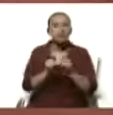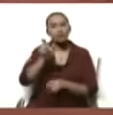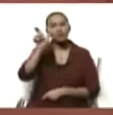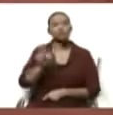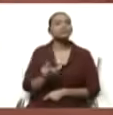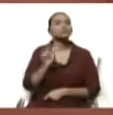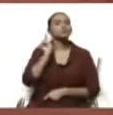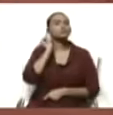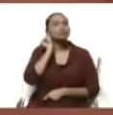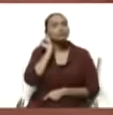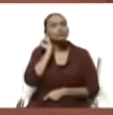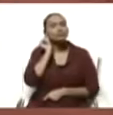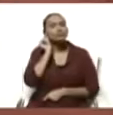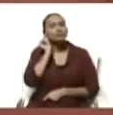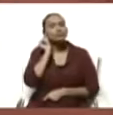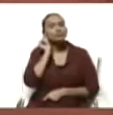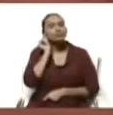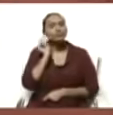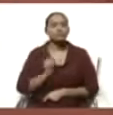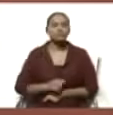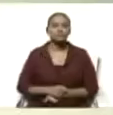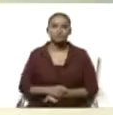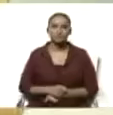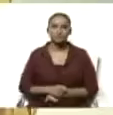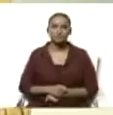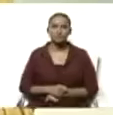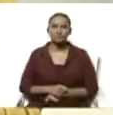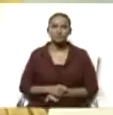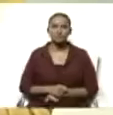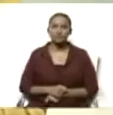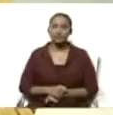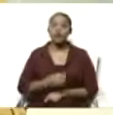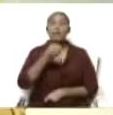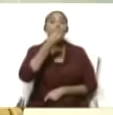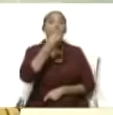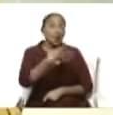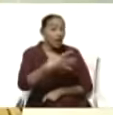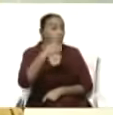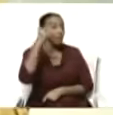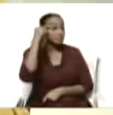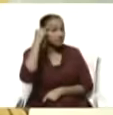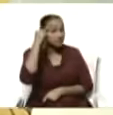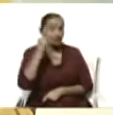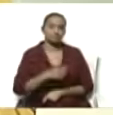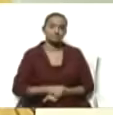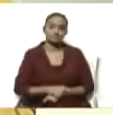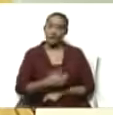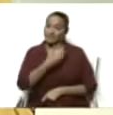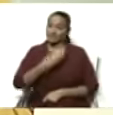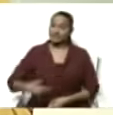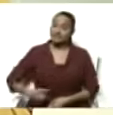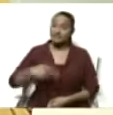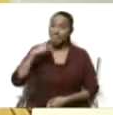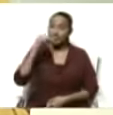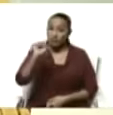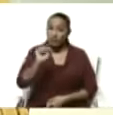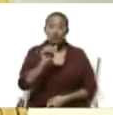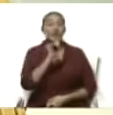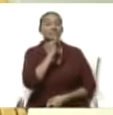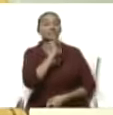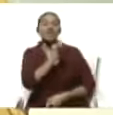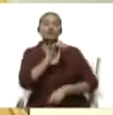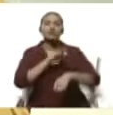Márquez por la agencia Venezuela news Buenos días el presidente Nicolás Maduro denunció que la